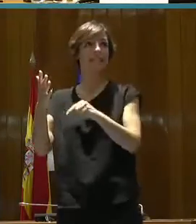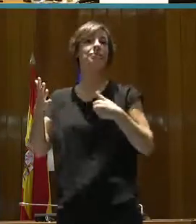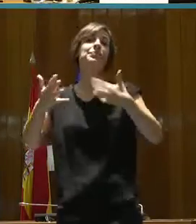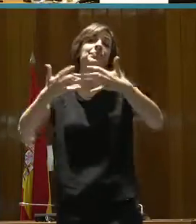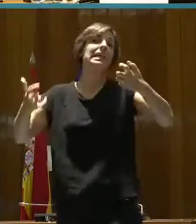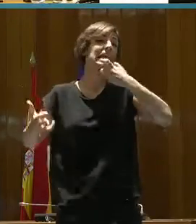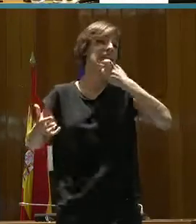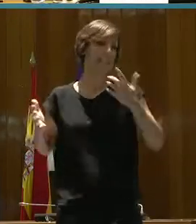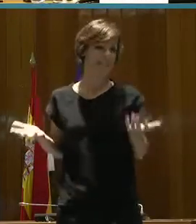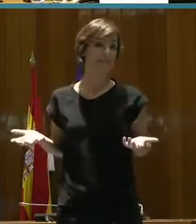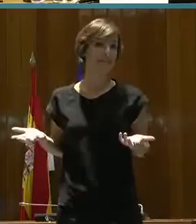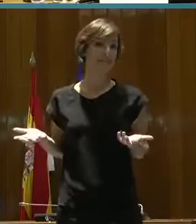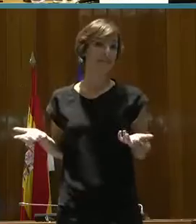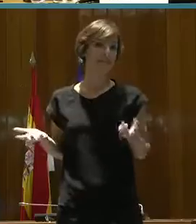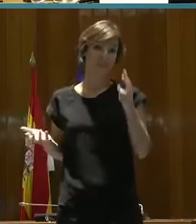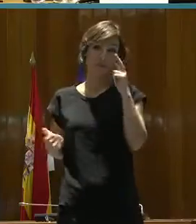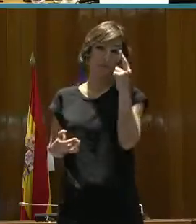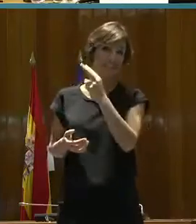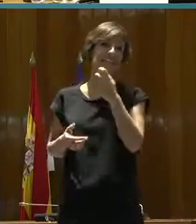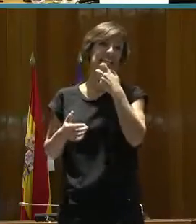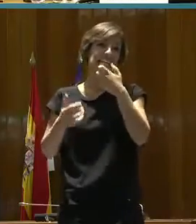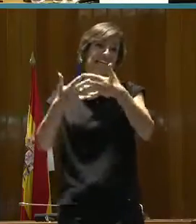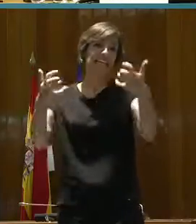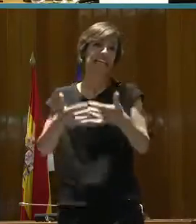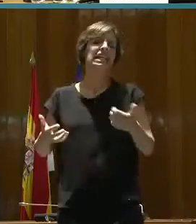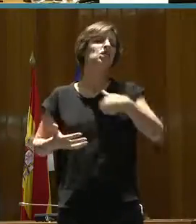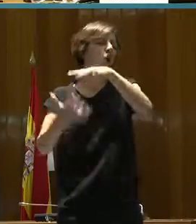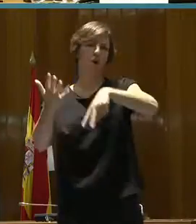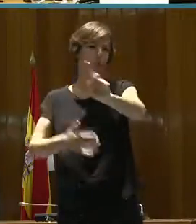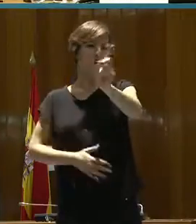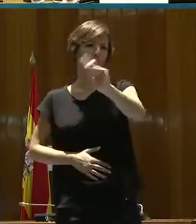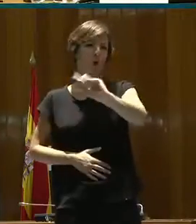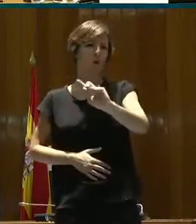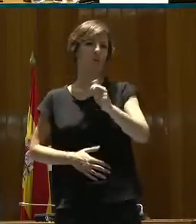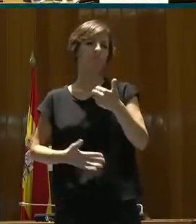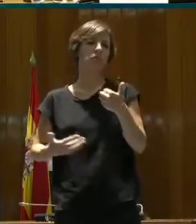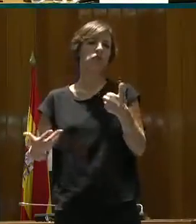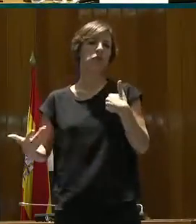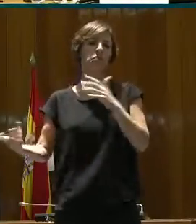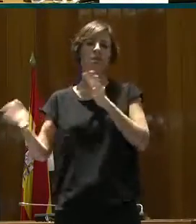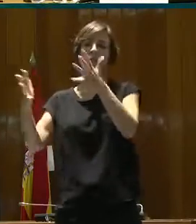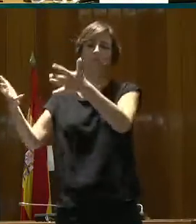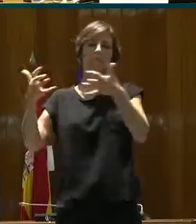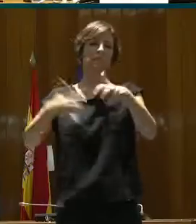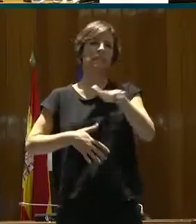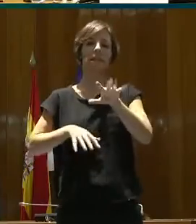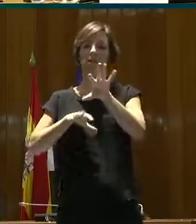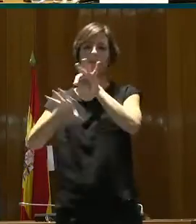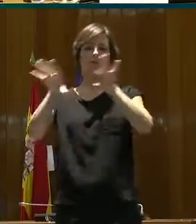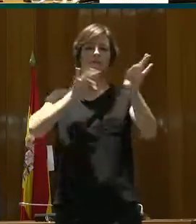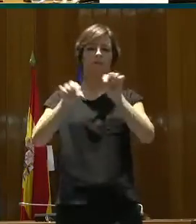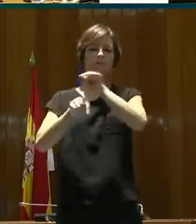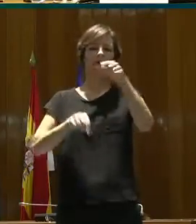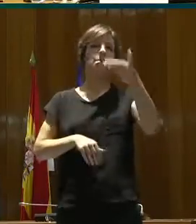inglés. Como podrán comprobar, no les voy a leer, sino que voy a parafrasear y dirigir su atención a algunos puntos